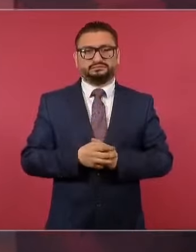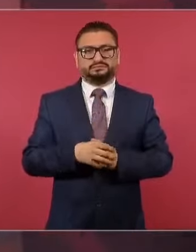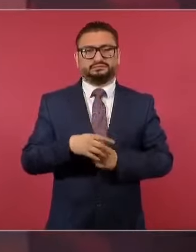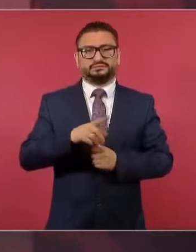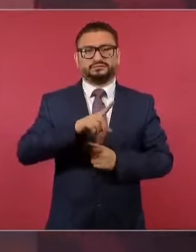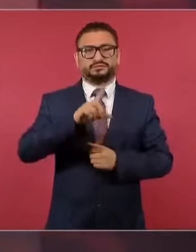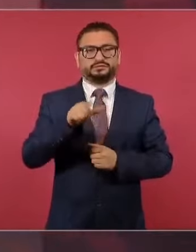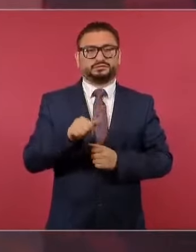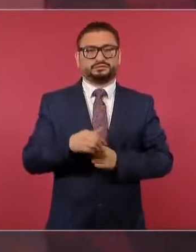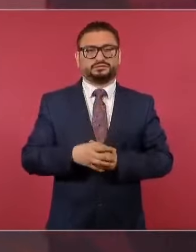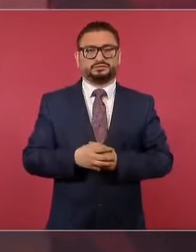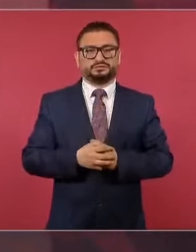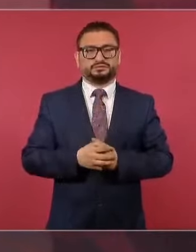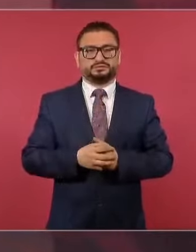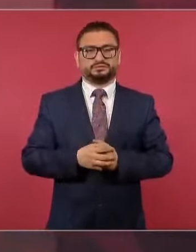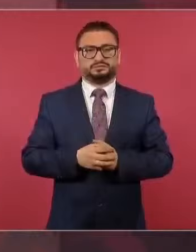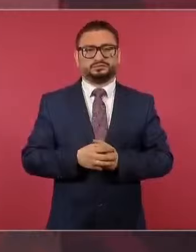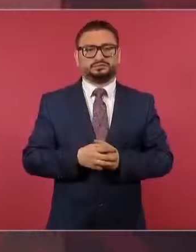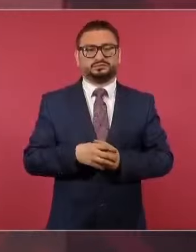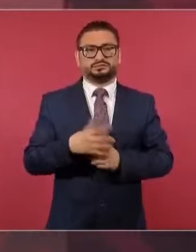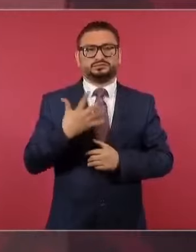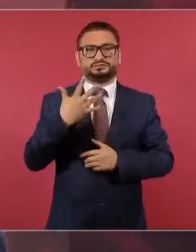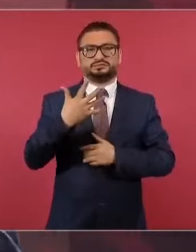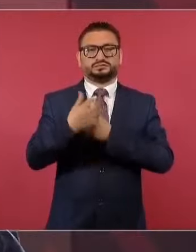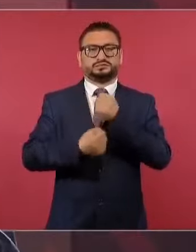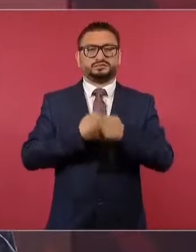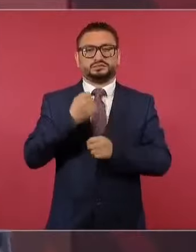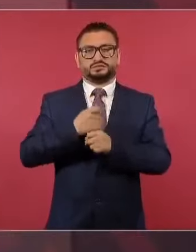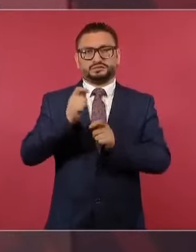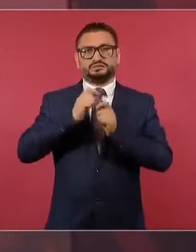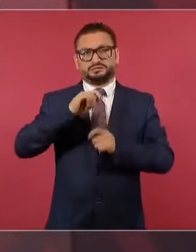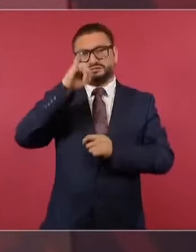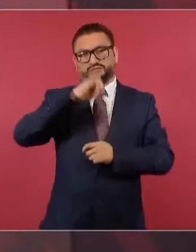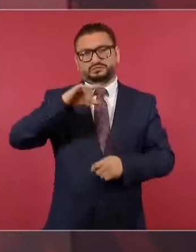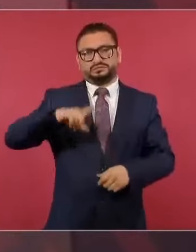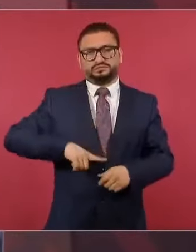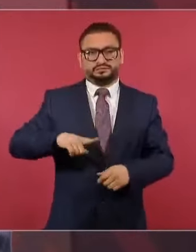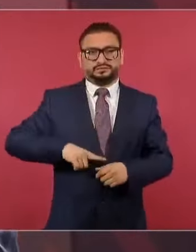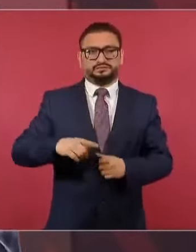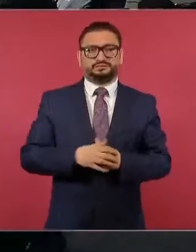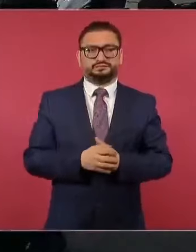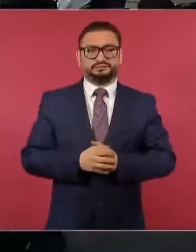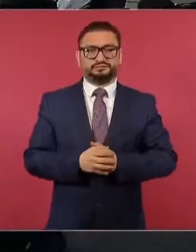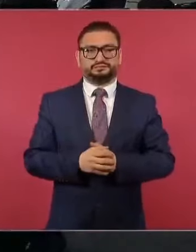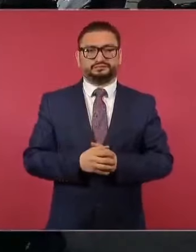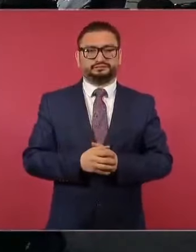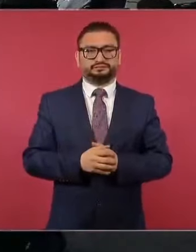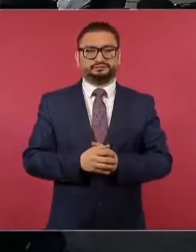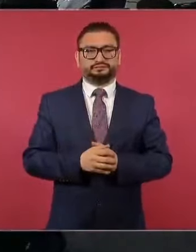Luego fui 5 años jefe de gobierno.